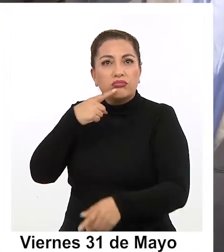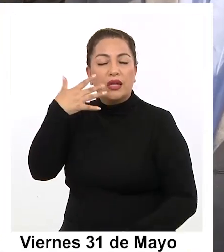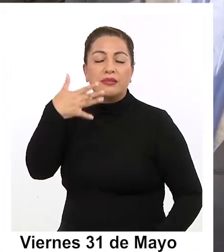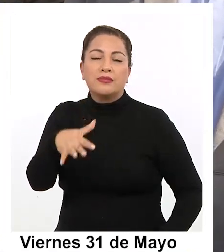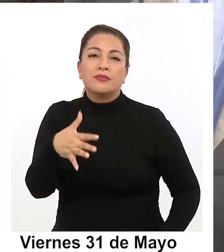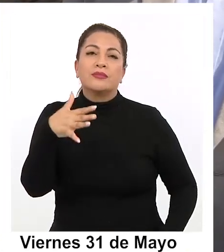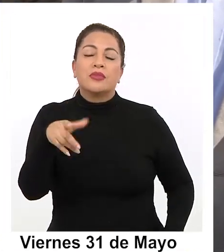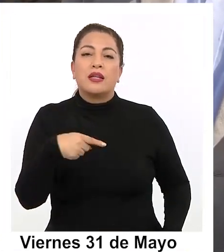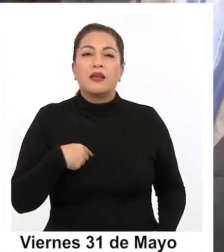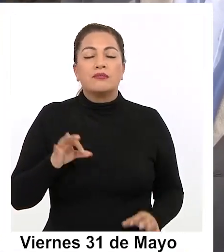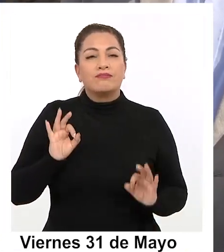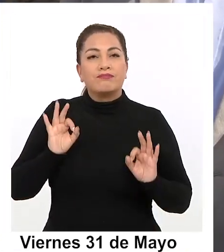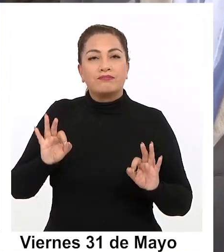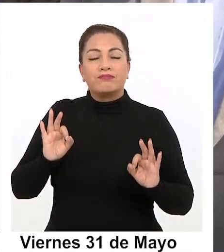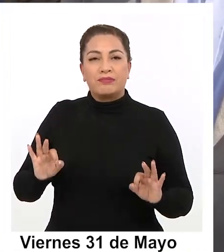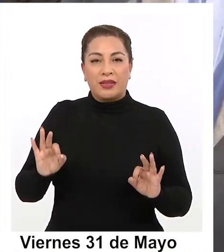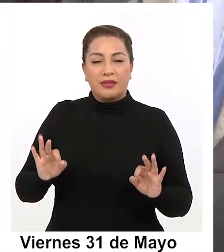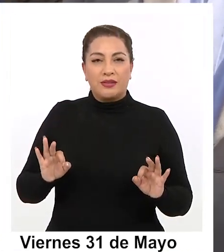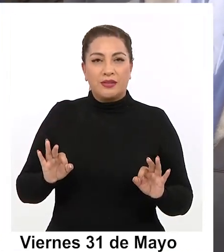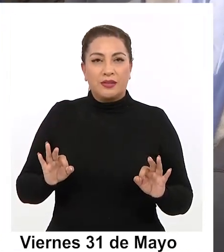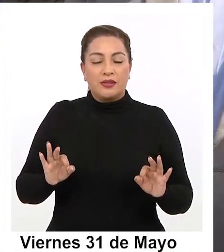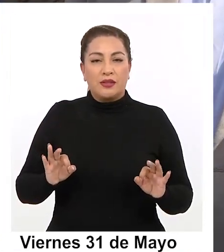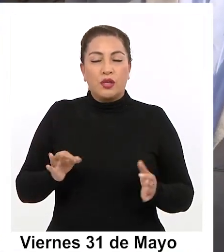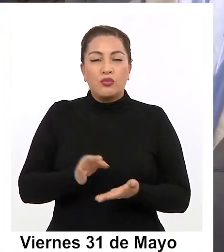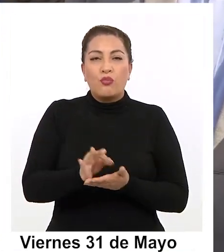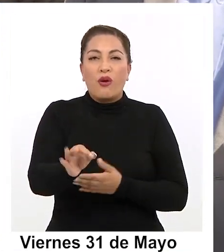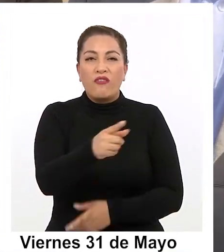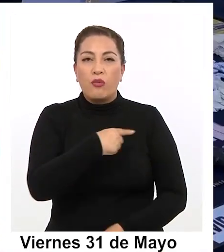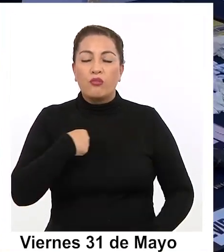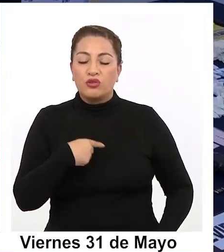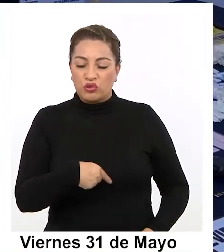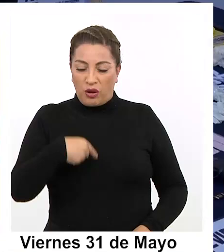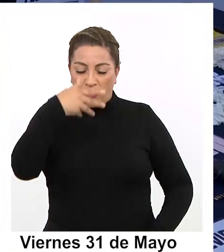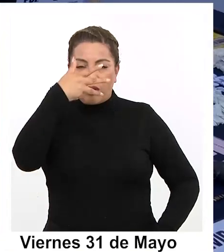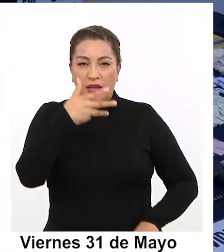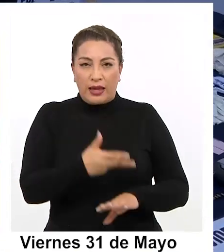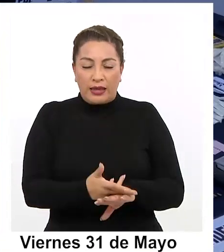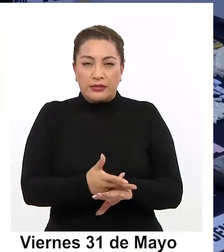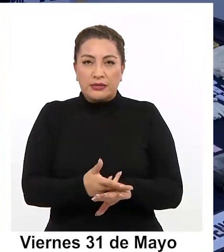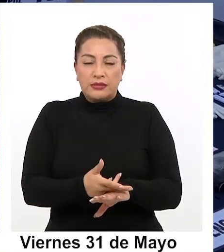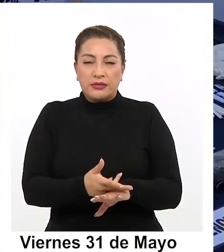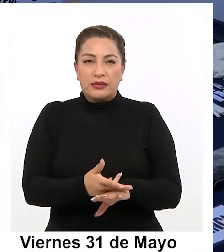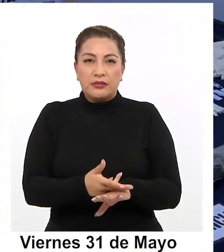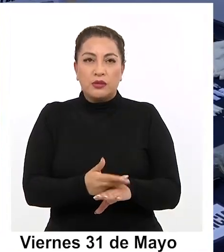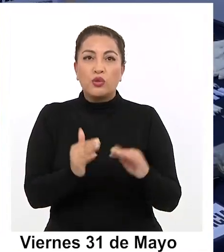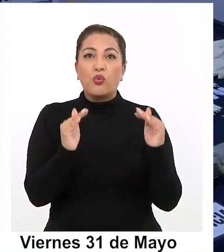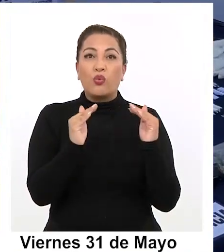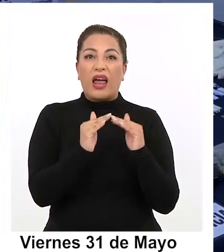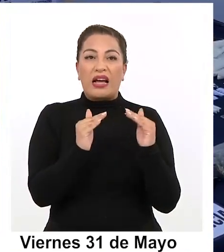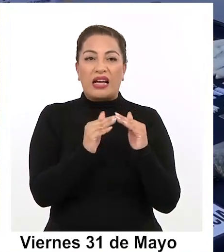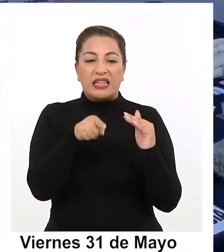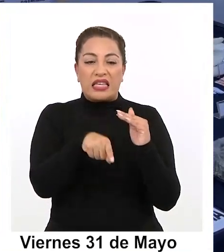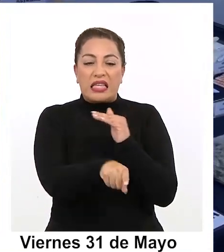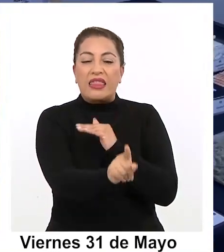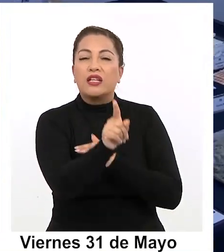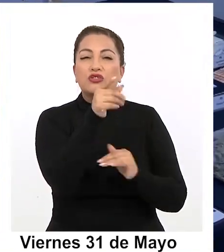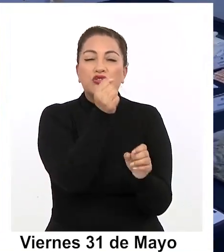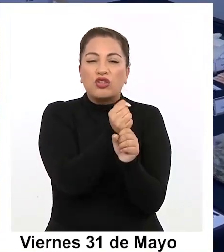relevante particularmente en la comuna de Pozo al monte donde tenía su sus bases de operaciones